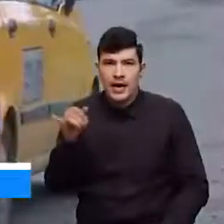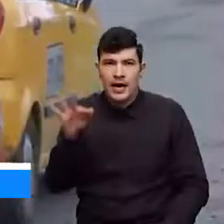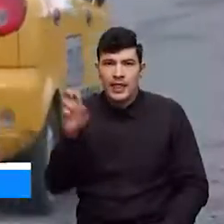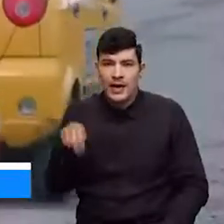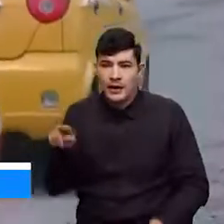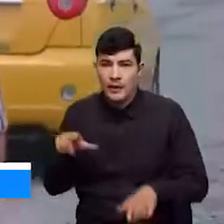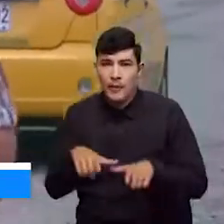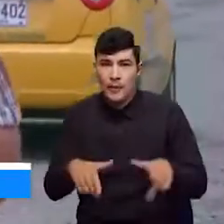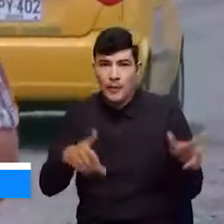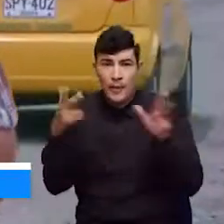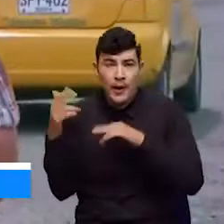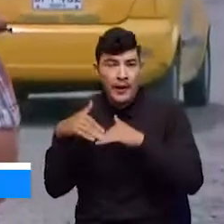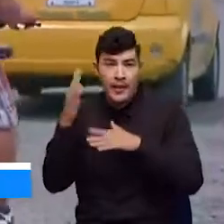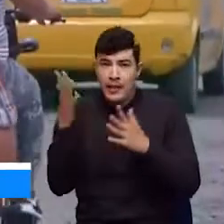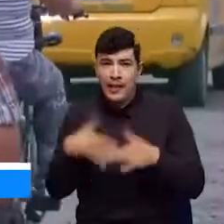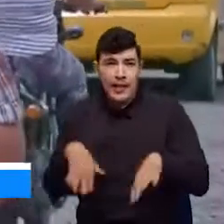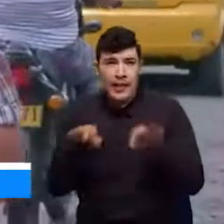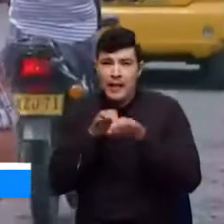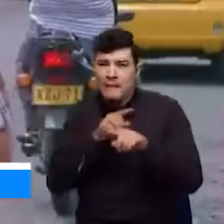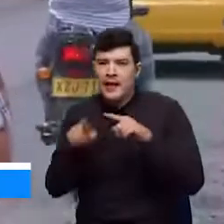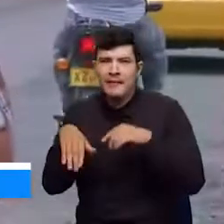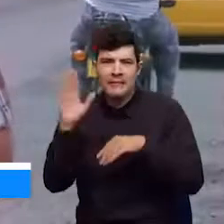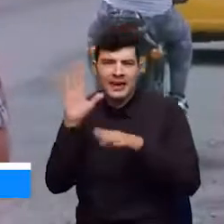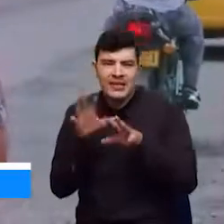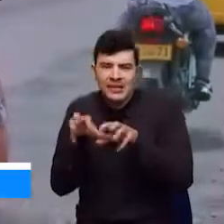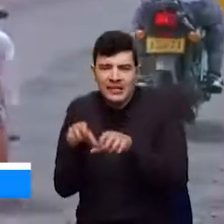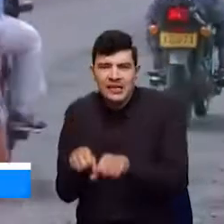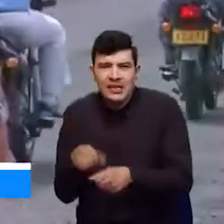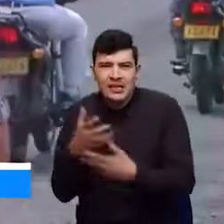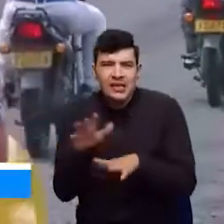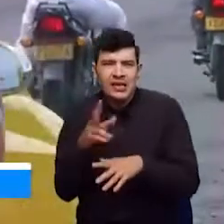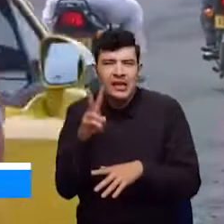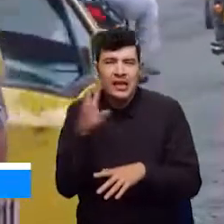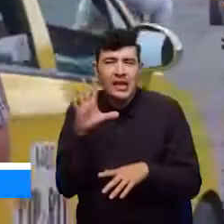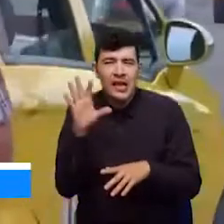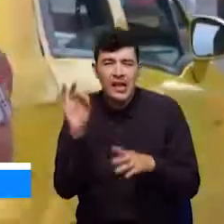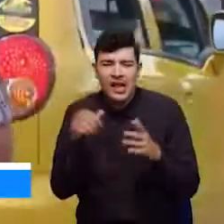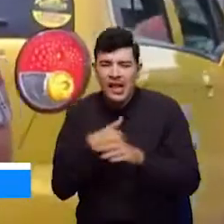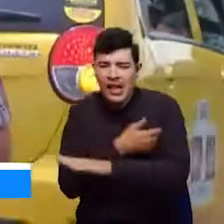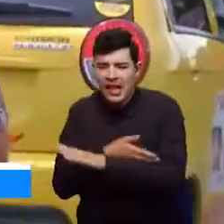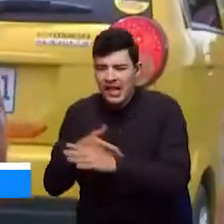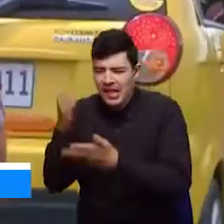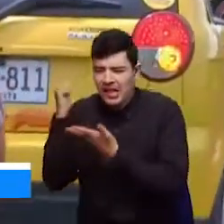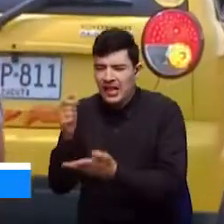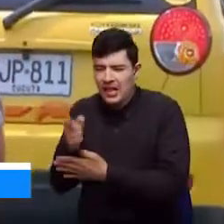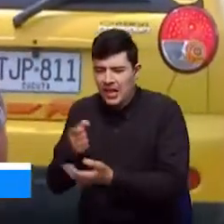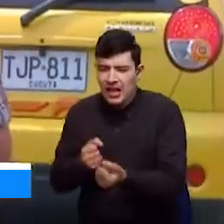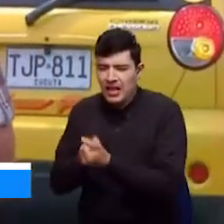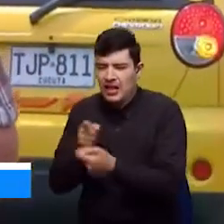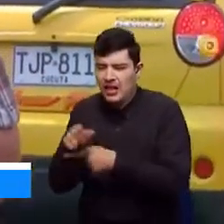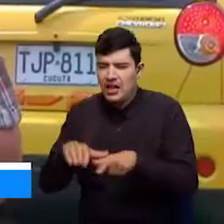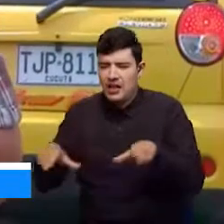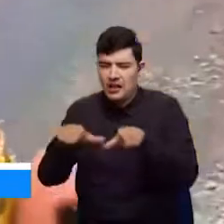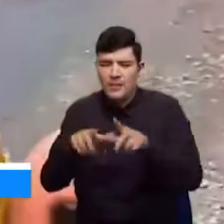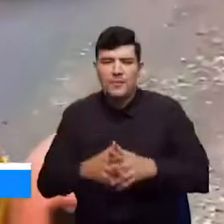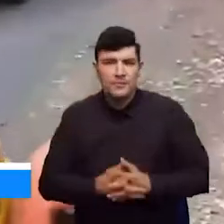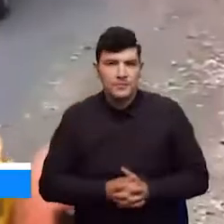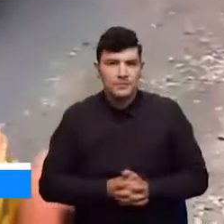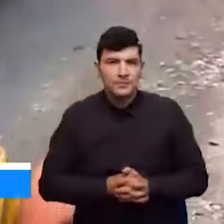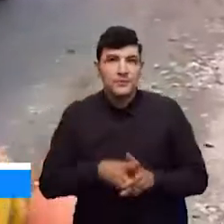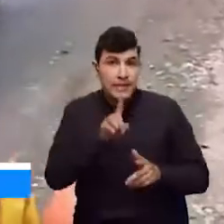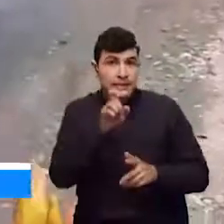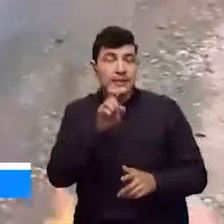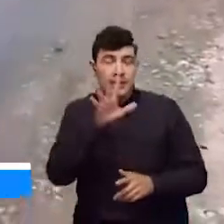ciudad, pero también uno de los más deteriorados. Alrededor de 250 millones será la inversión a este lugar. En